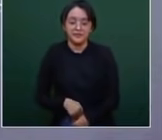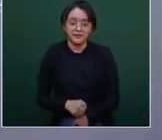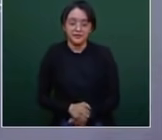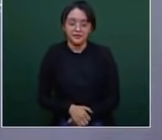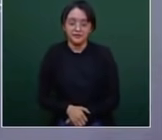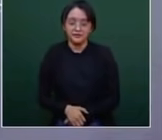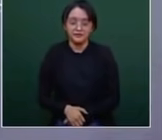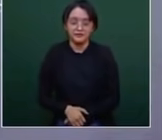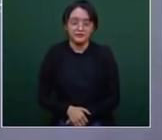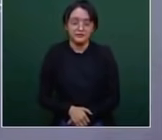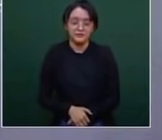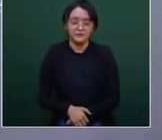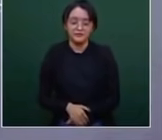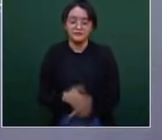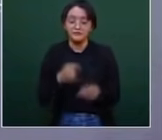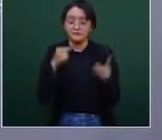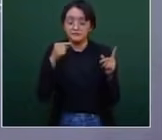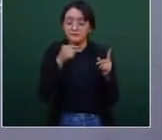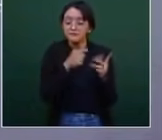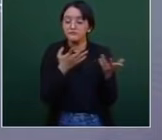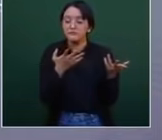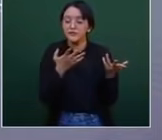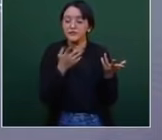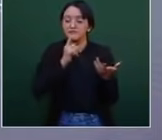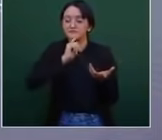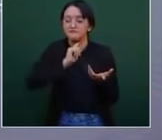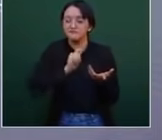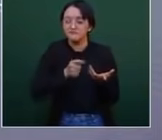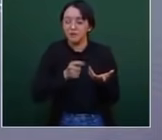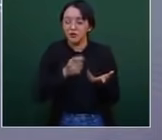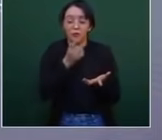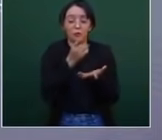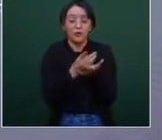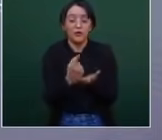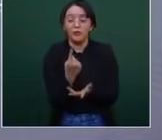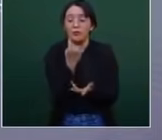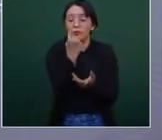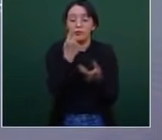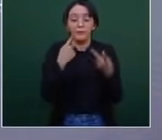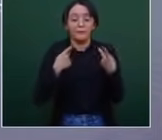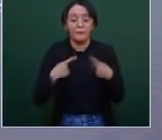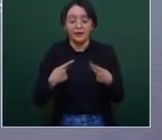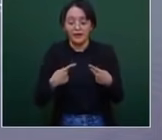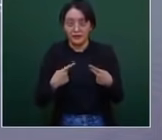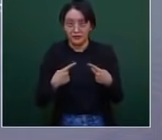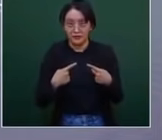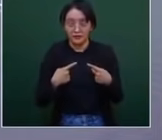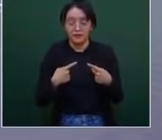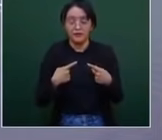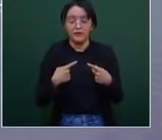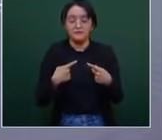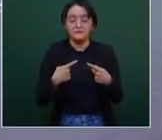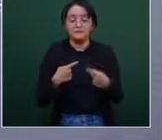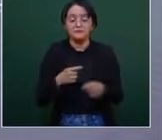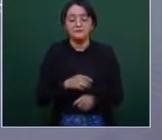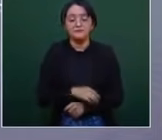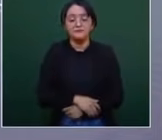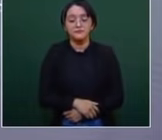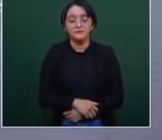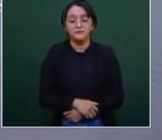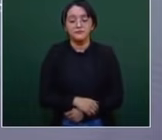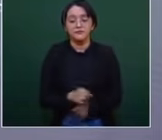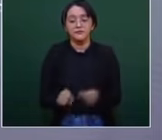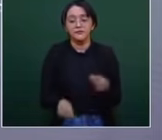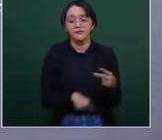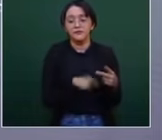País de un solo hombre, como llamó a la tiranía santanista el maestro que hoy recordamos con cariño,